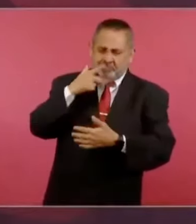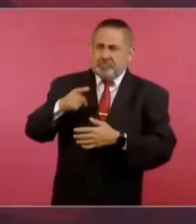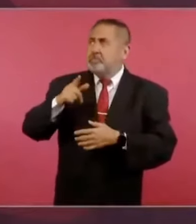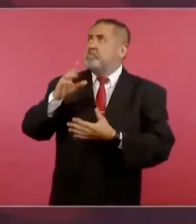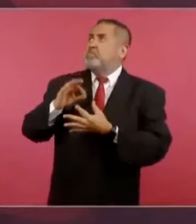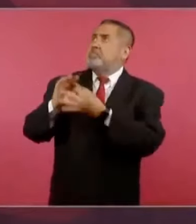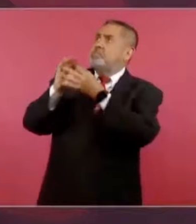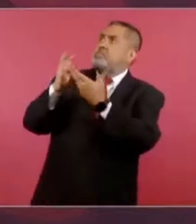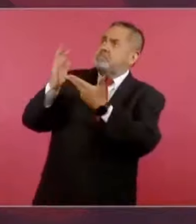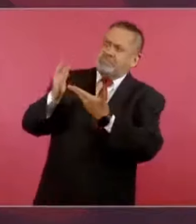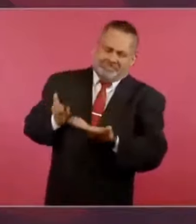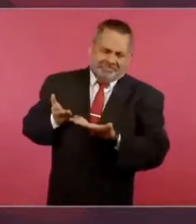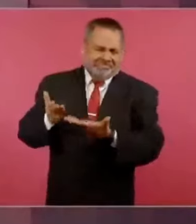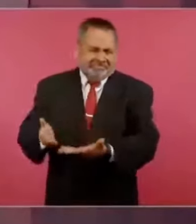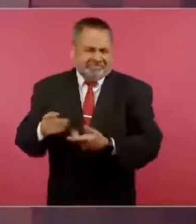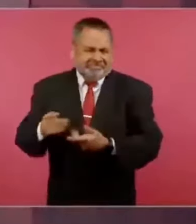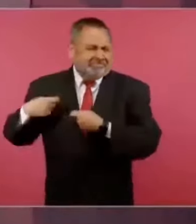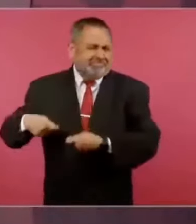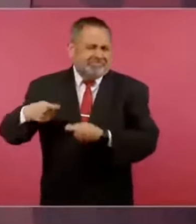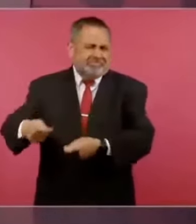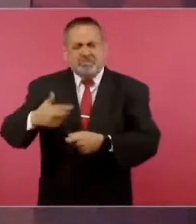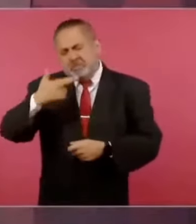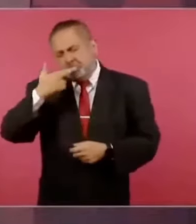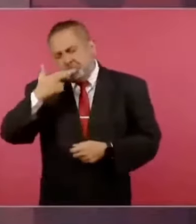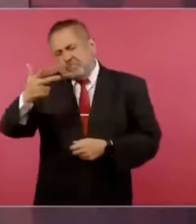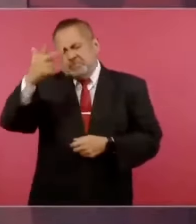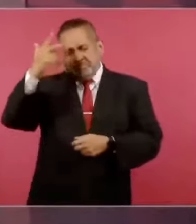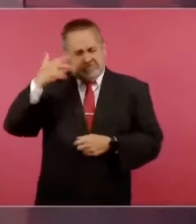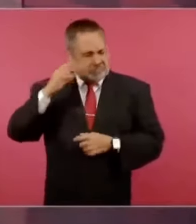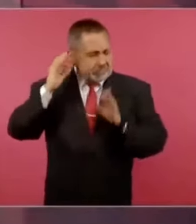espirituales, en cuanto a seguir